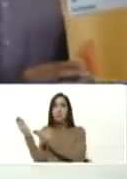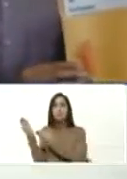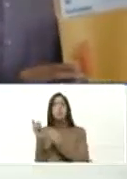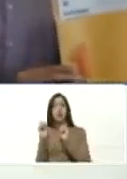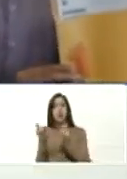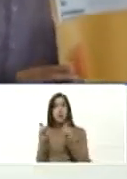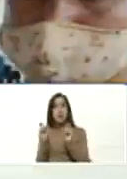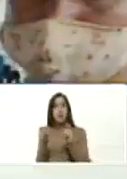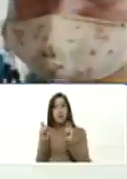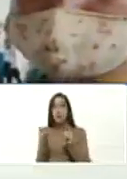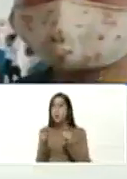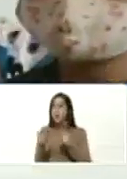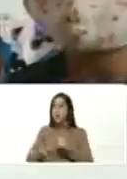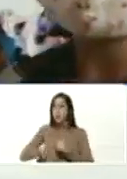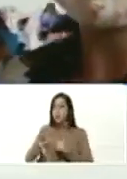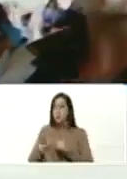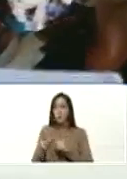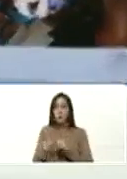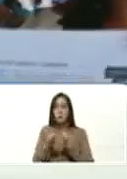una Biblia muy pedagógica.